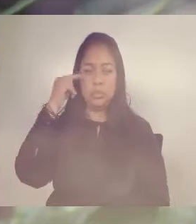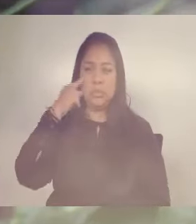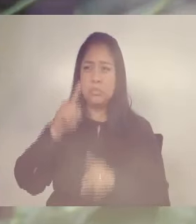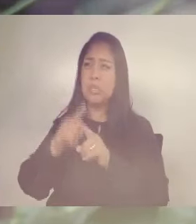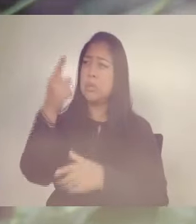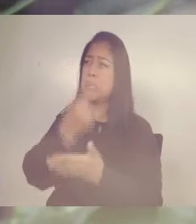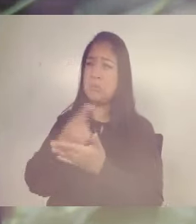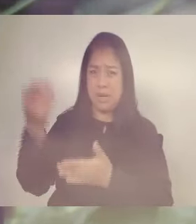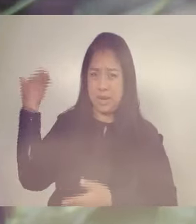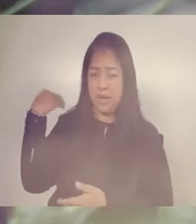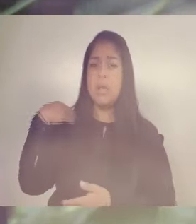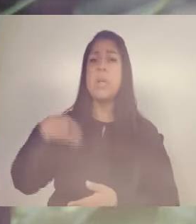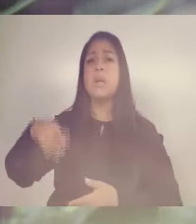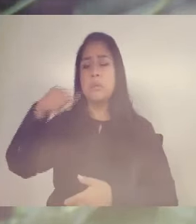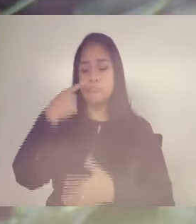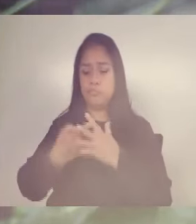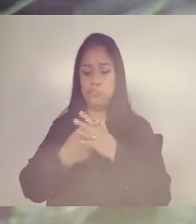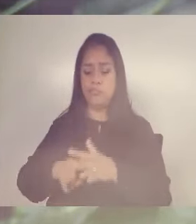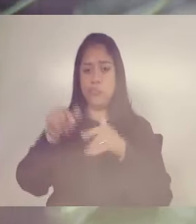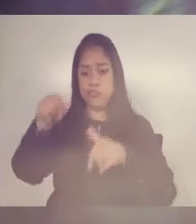mal, han iniciado esta labor. Gracias.